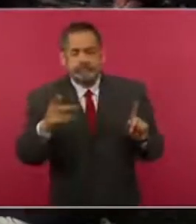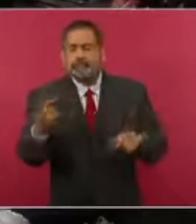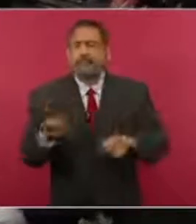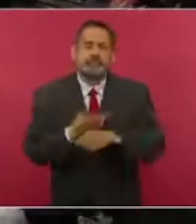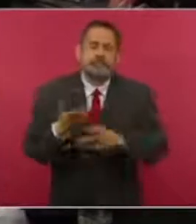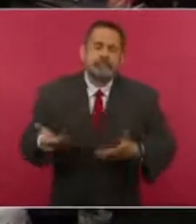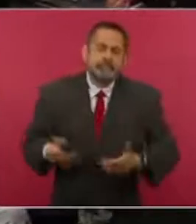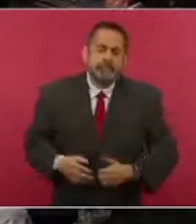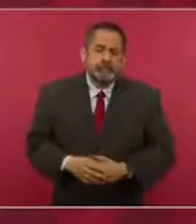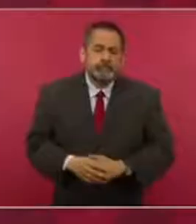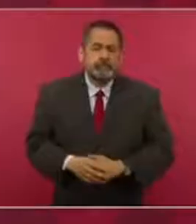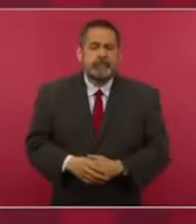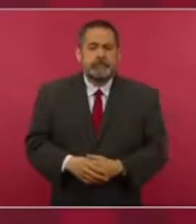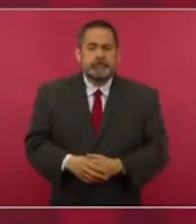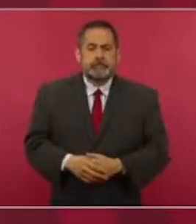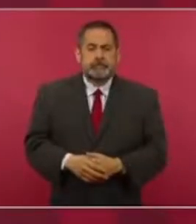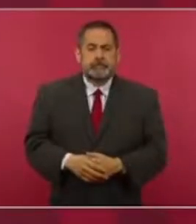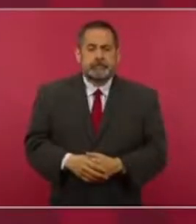Mire,